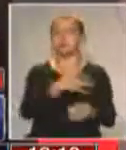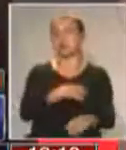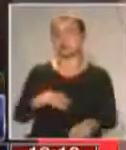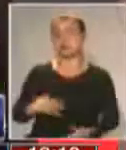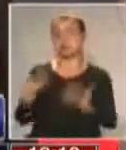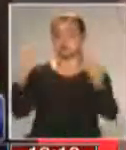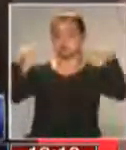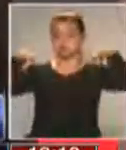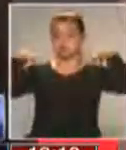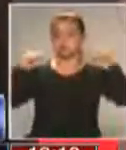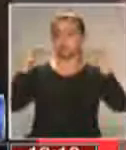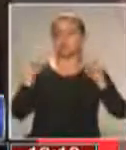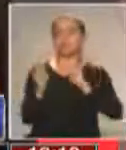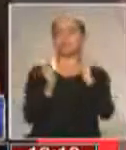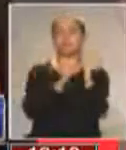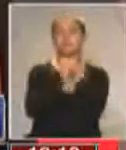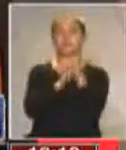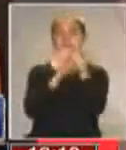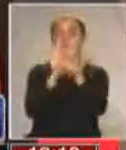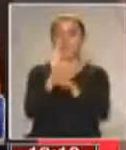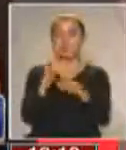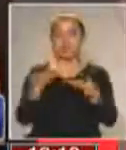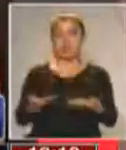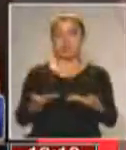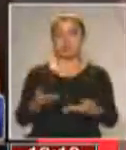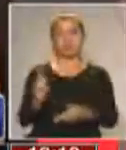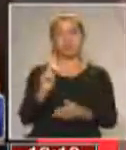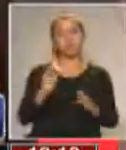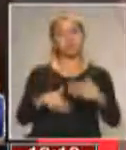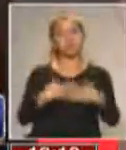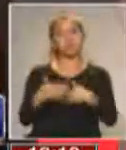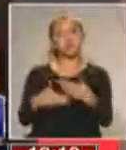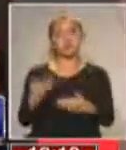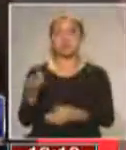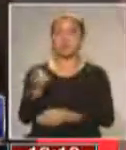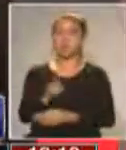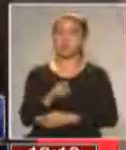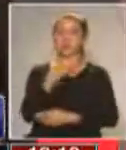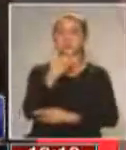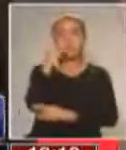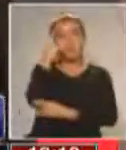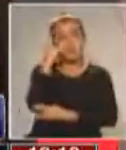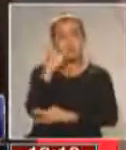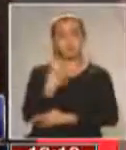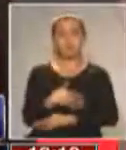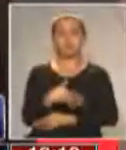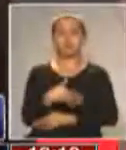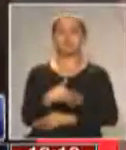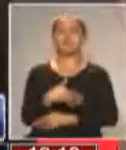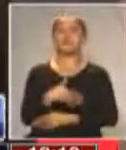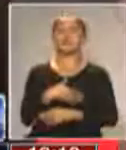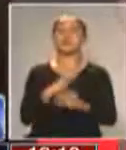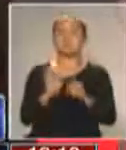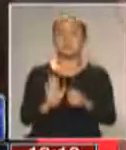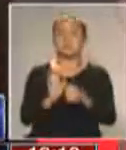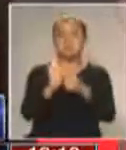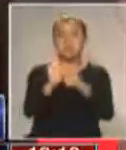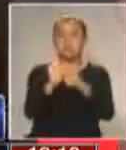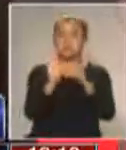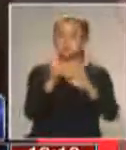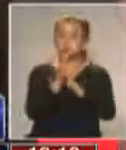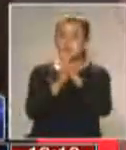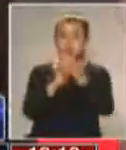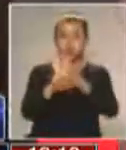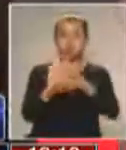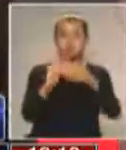y modificar la legislación actual para que esto no siga sucediendo. También creemos que es importante una declaración de interés y patrimonio, si bien puede